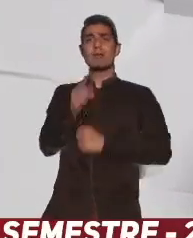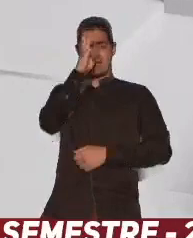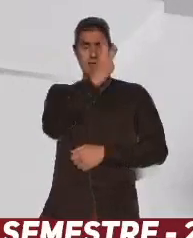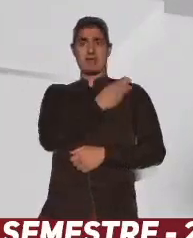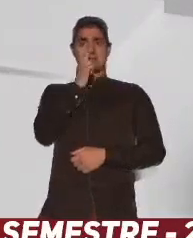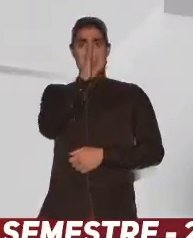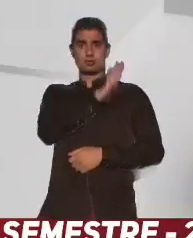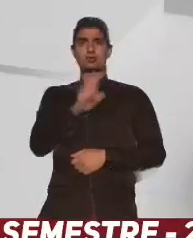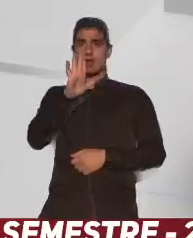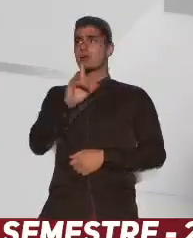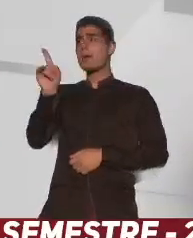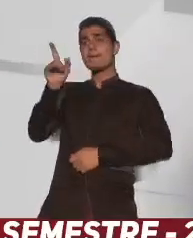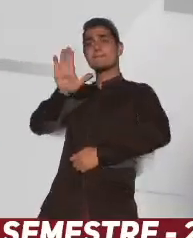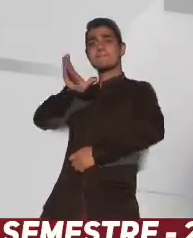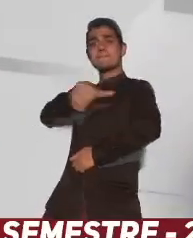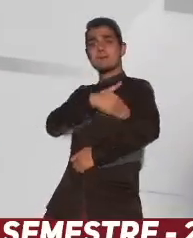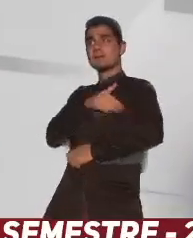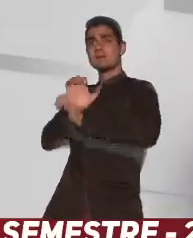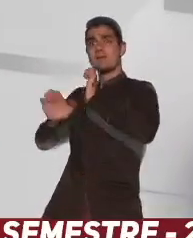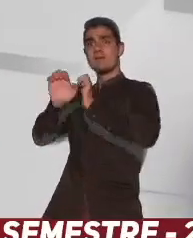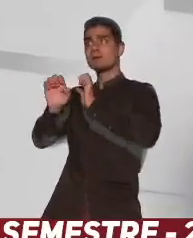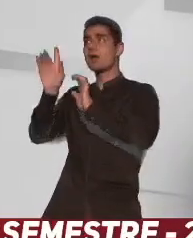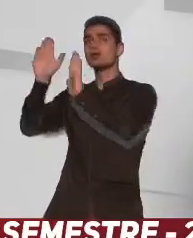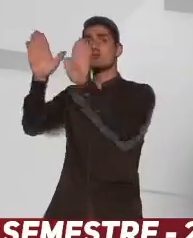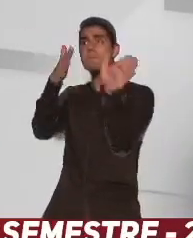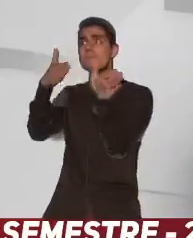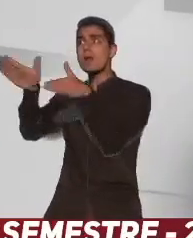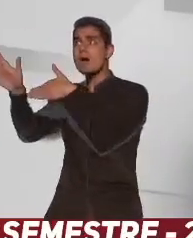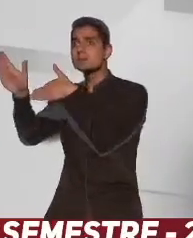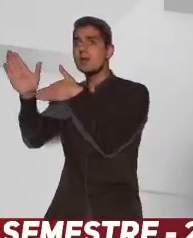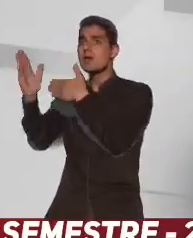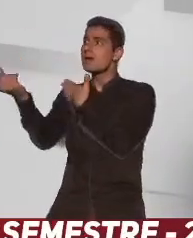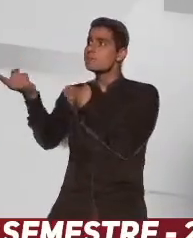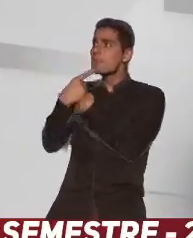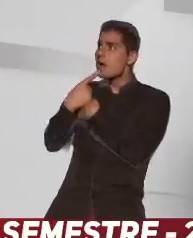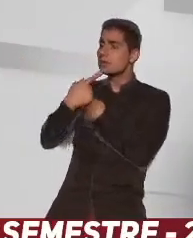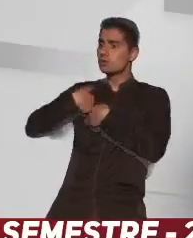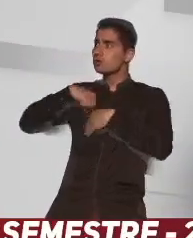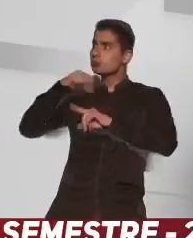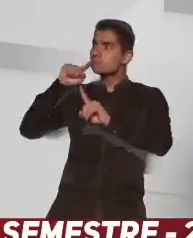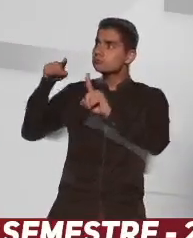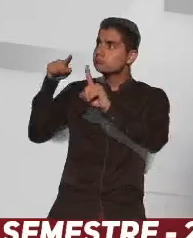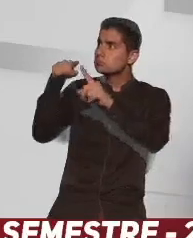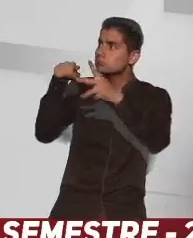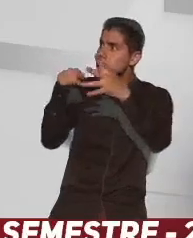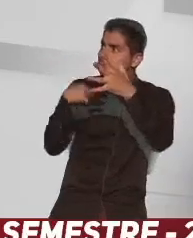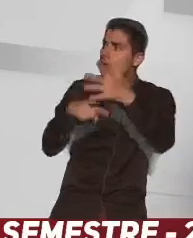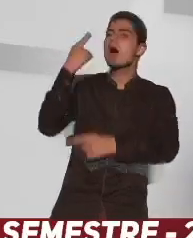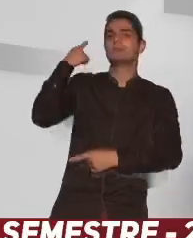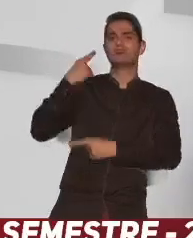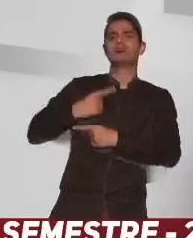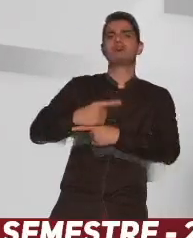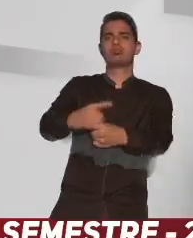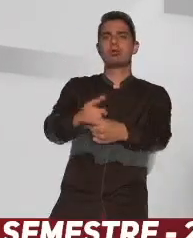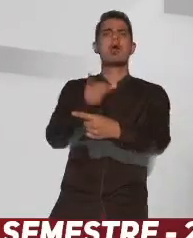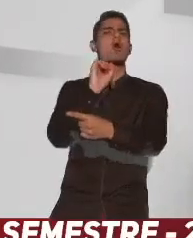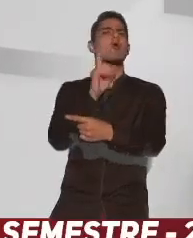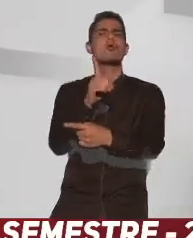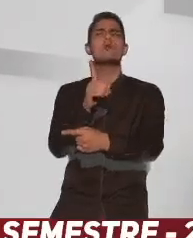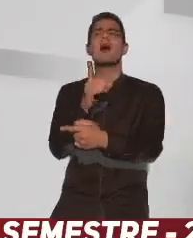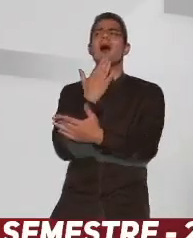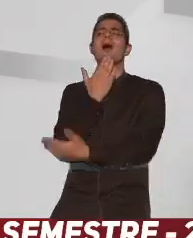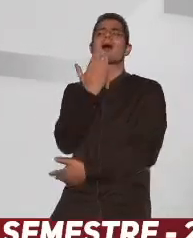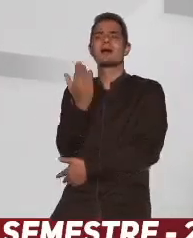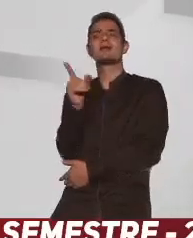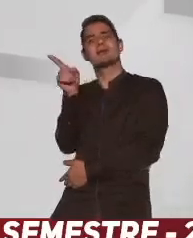de Defensa Nacional en la ejecución presupuestal, labor que fue posible gracias a seguimiento y control realizado a las